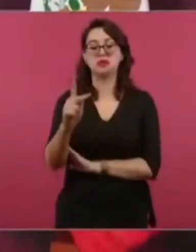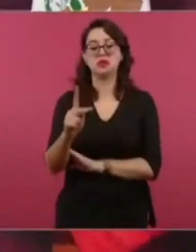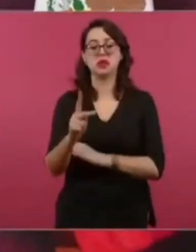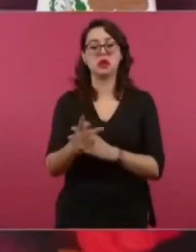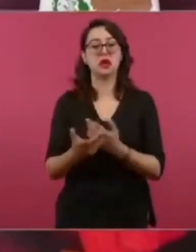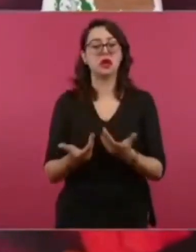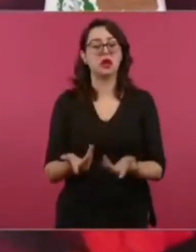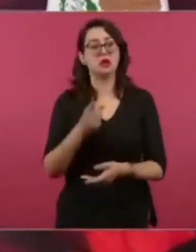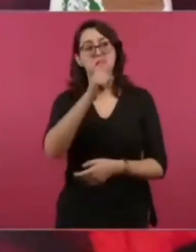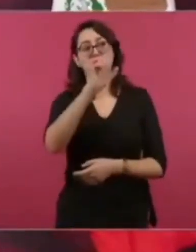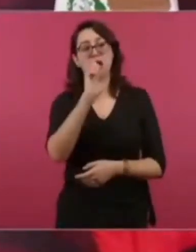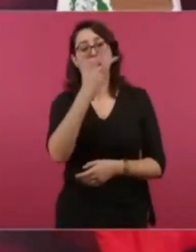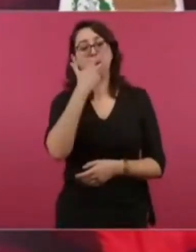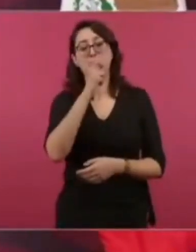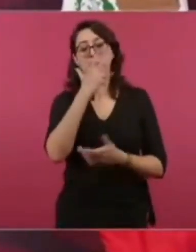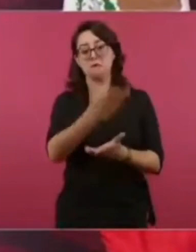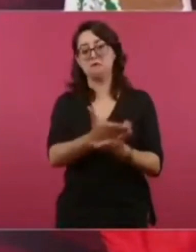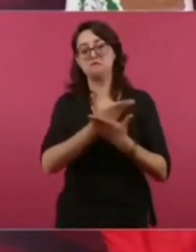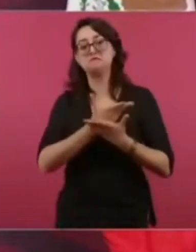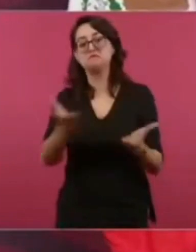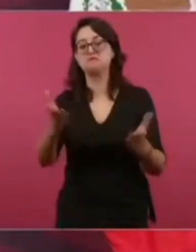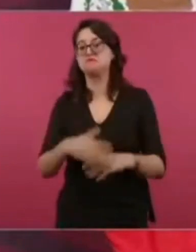de texto en Chihuahua.